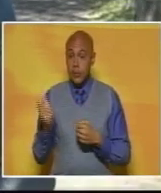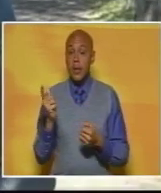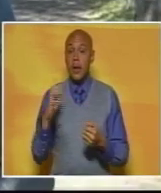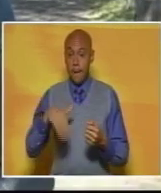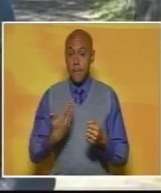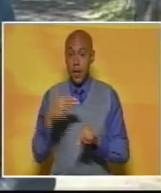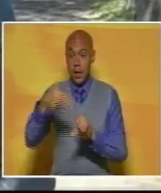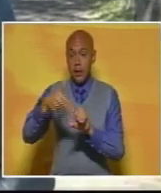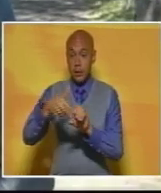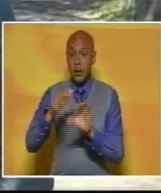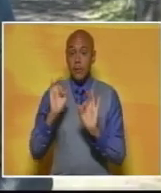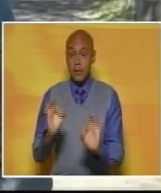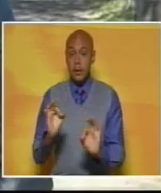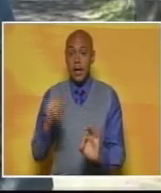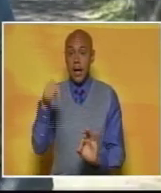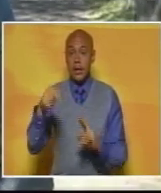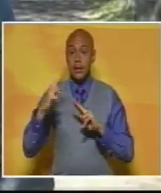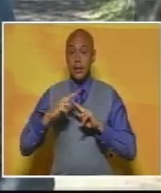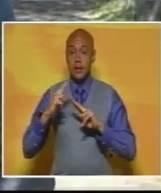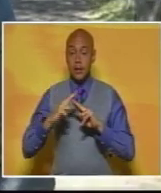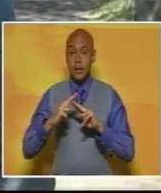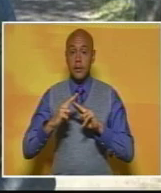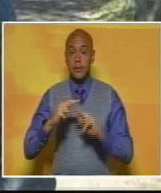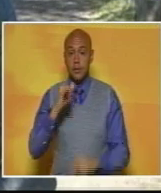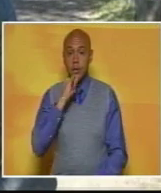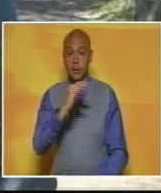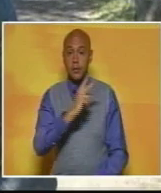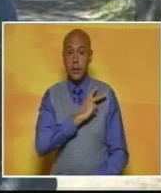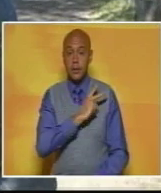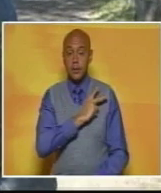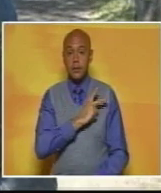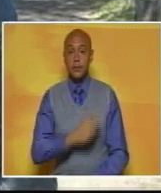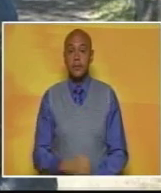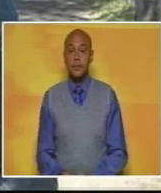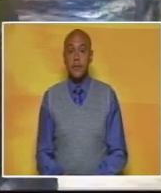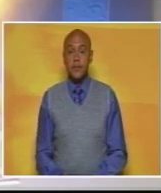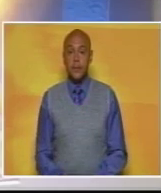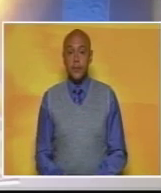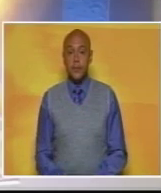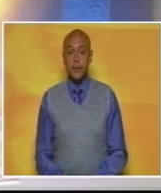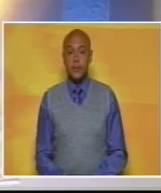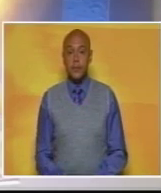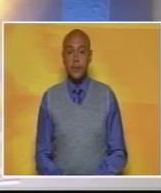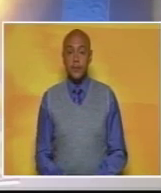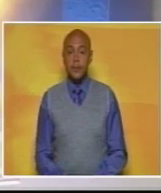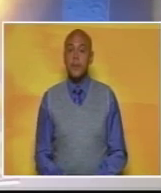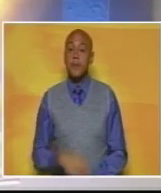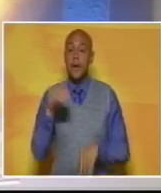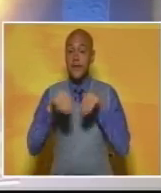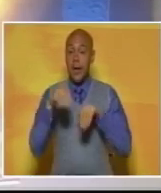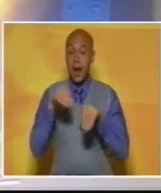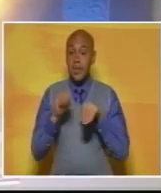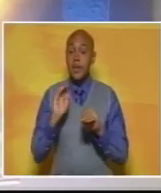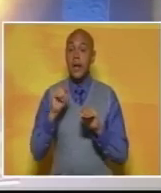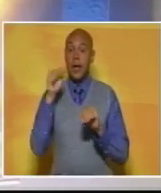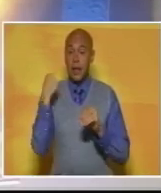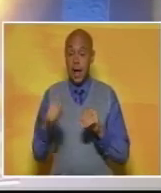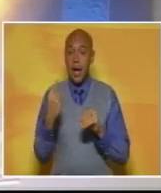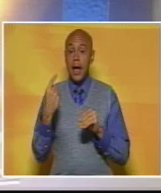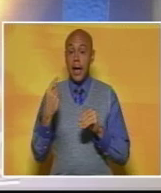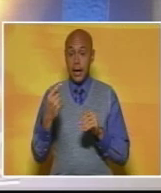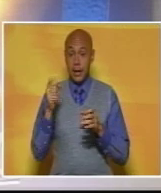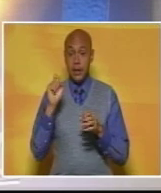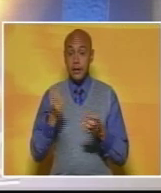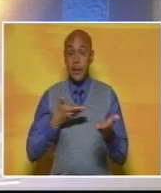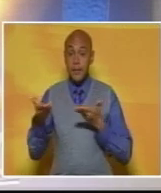que surten combustible. En Táchira, Marine Glot, Noticiero Venevisión. La Secretaría de los Servicios Públicos del Estado